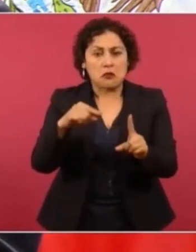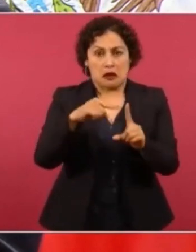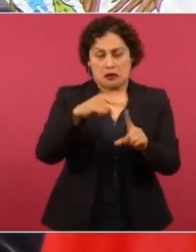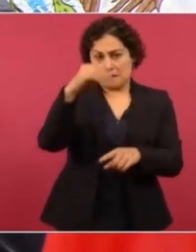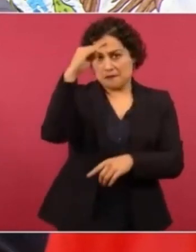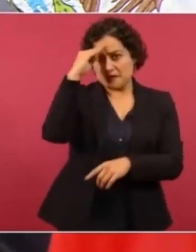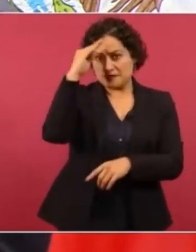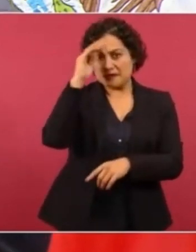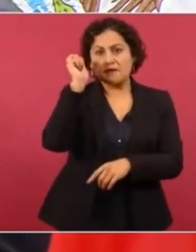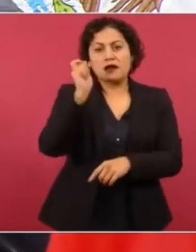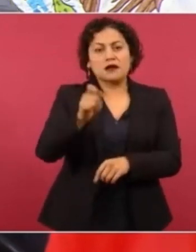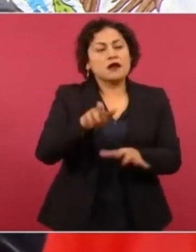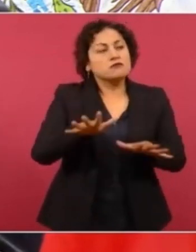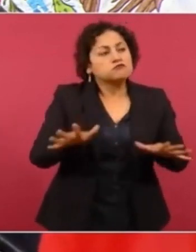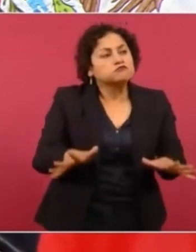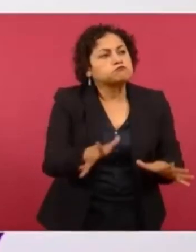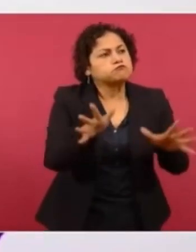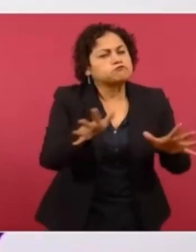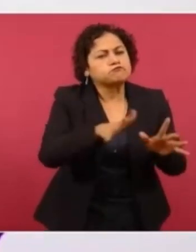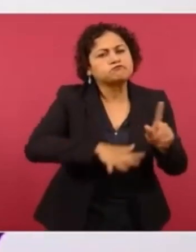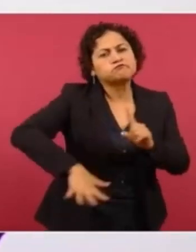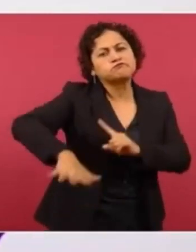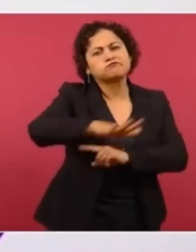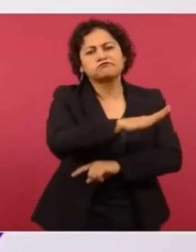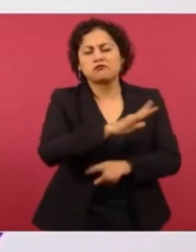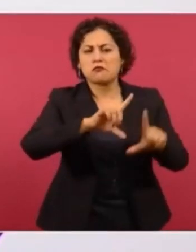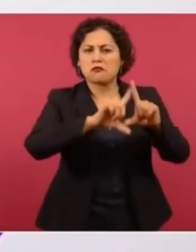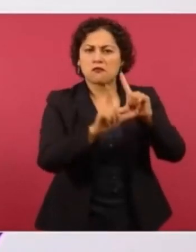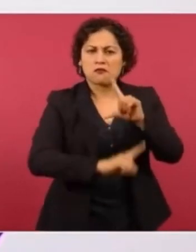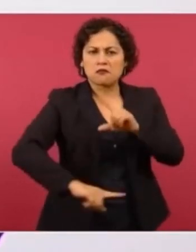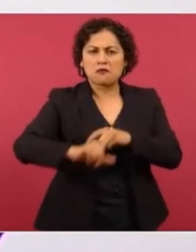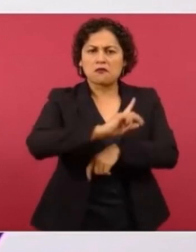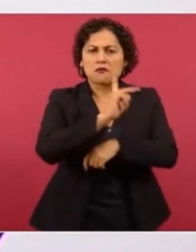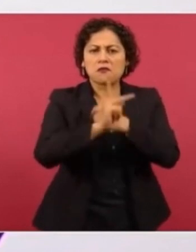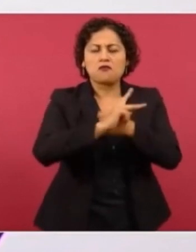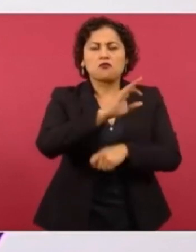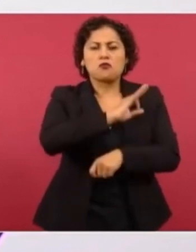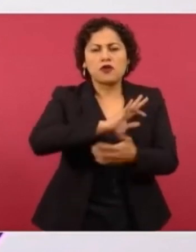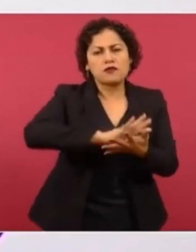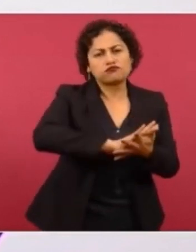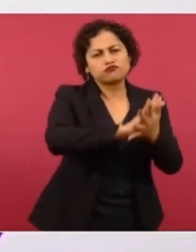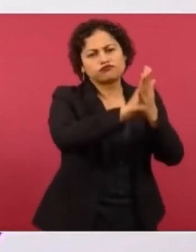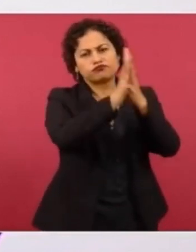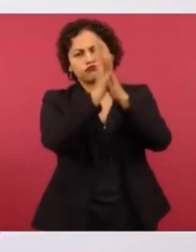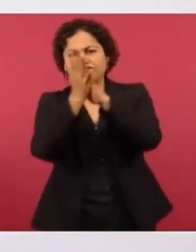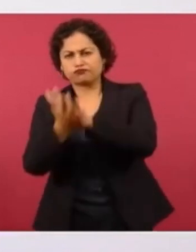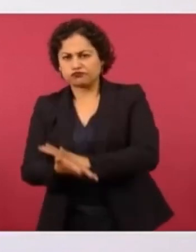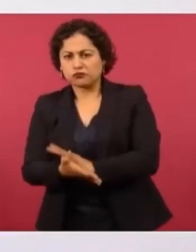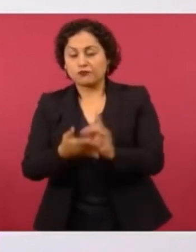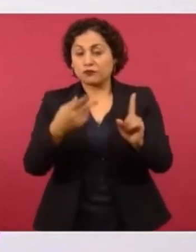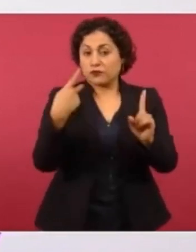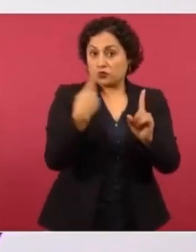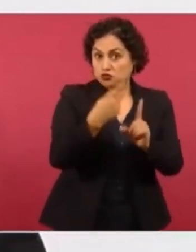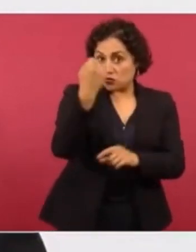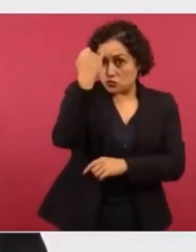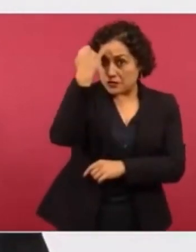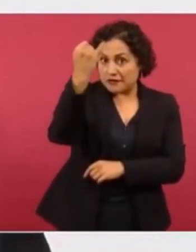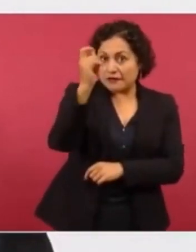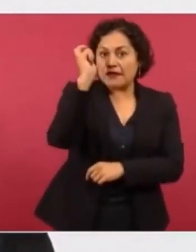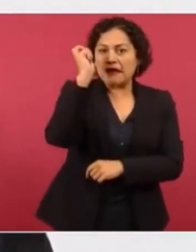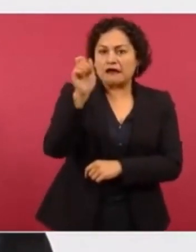cívicas era posible reformar al país de manera transitoria su táctica fue atacar al